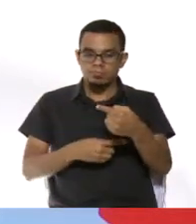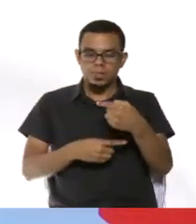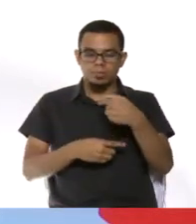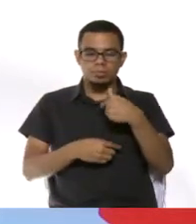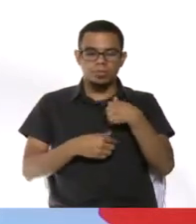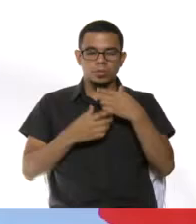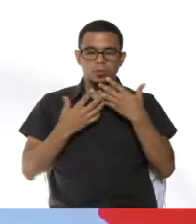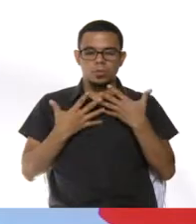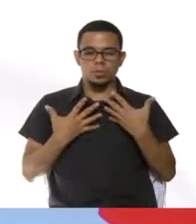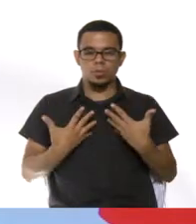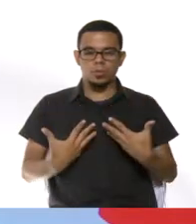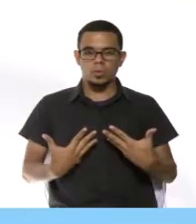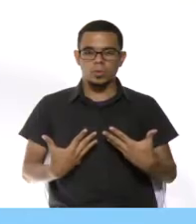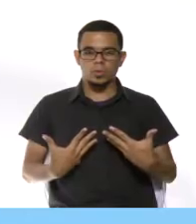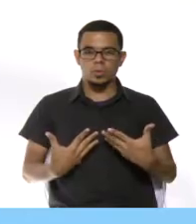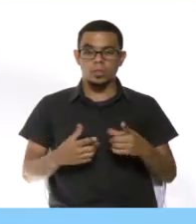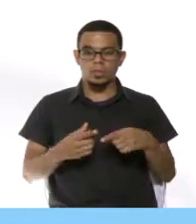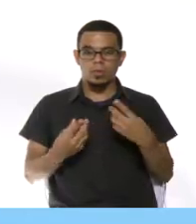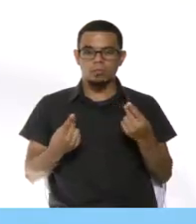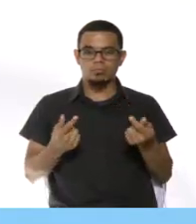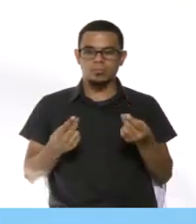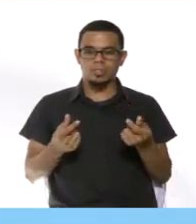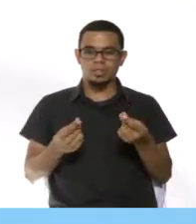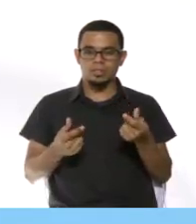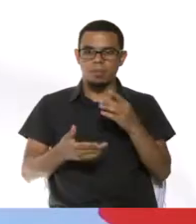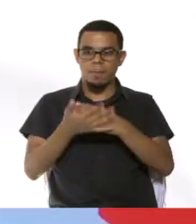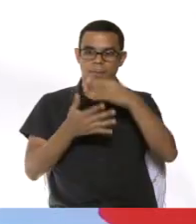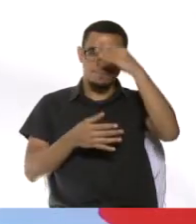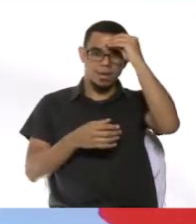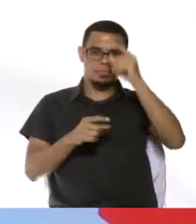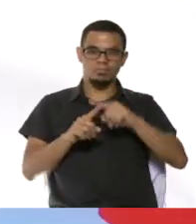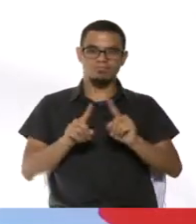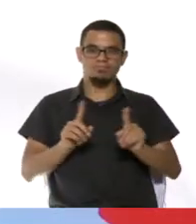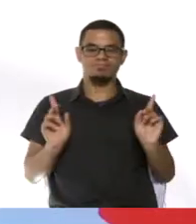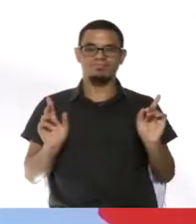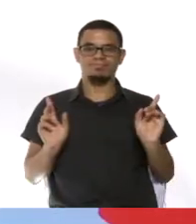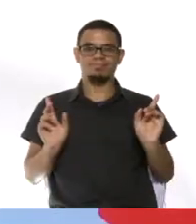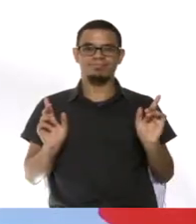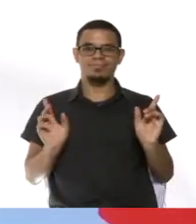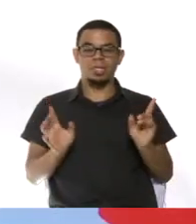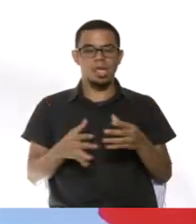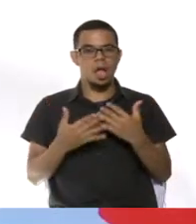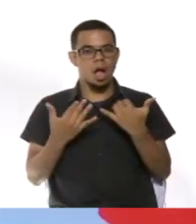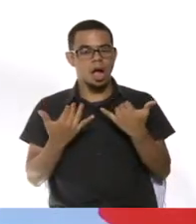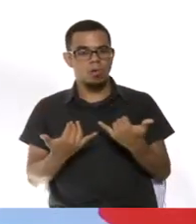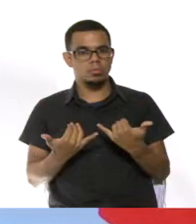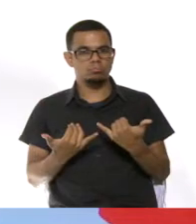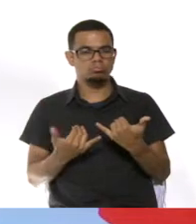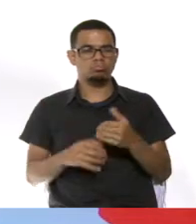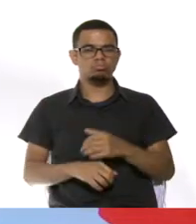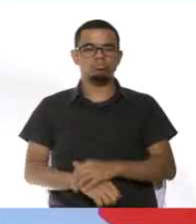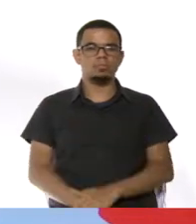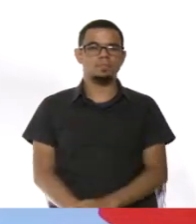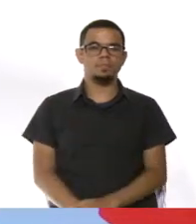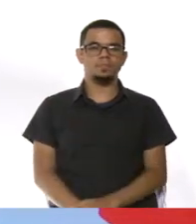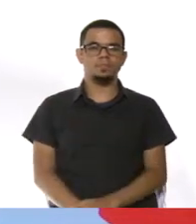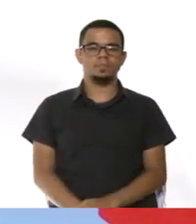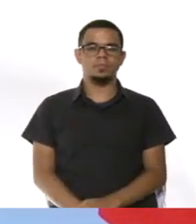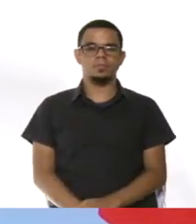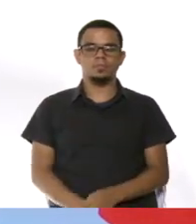con ganas de aprender cosas nuevas. También podemos hacer con ellos, vamos a